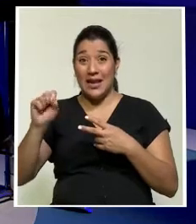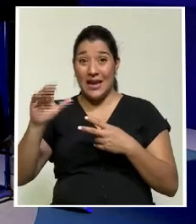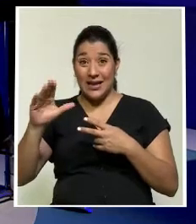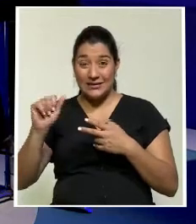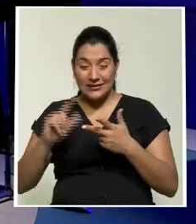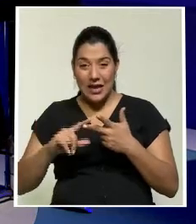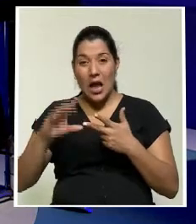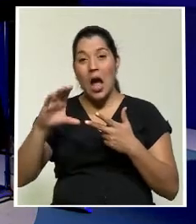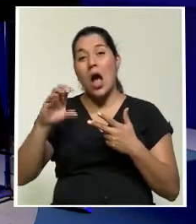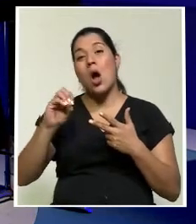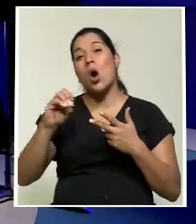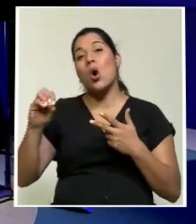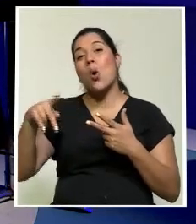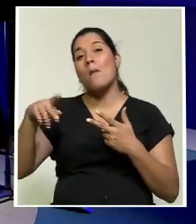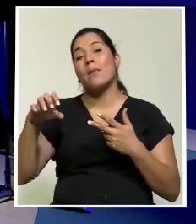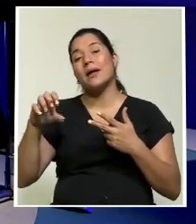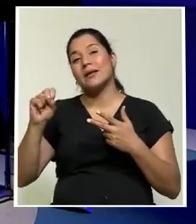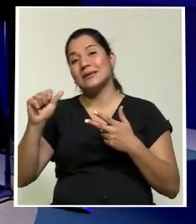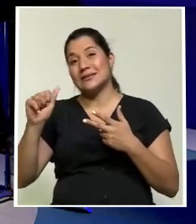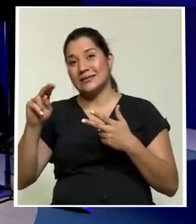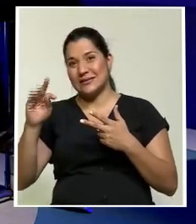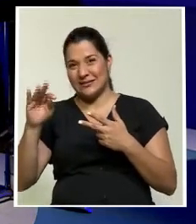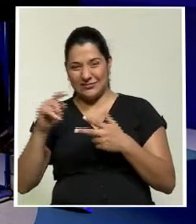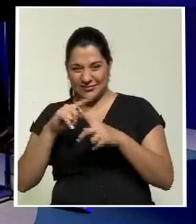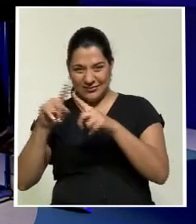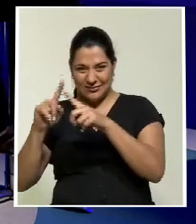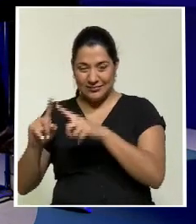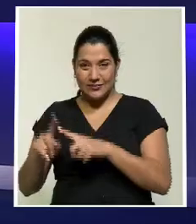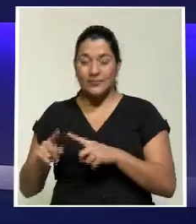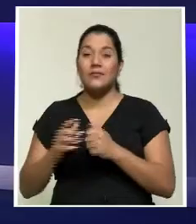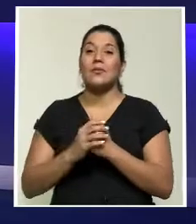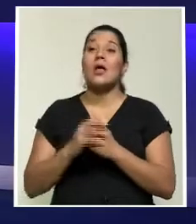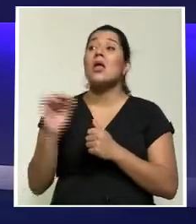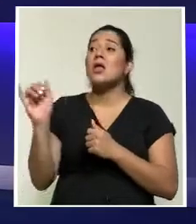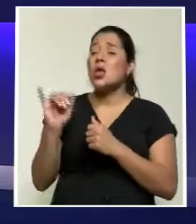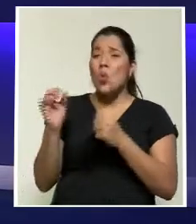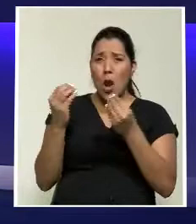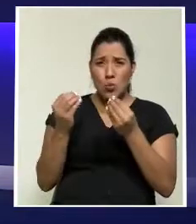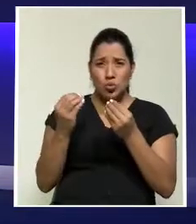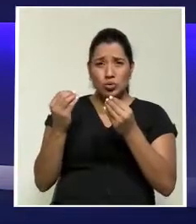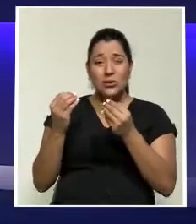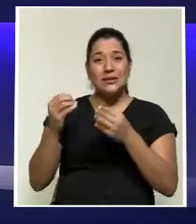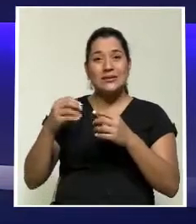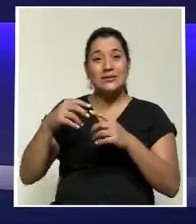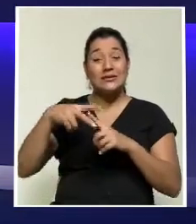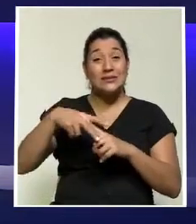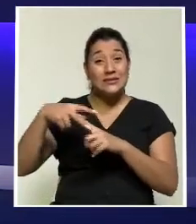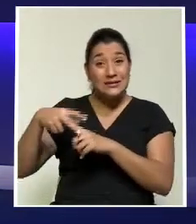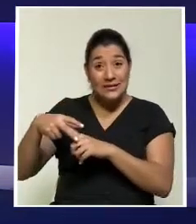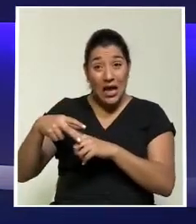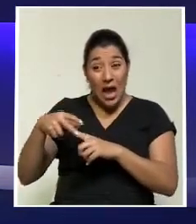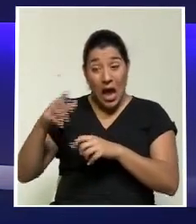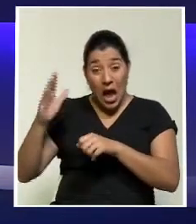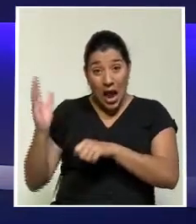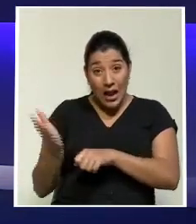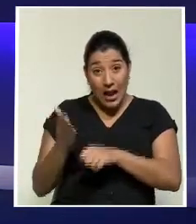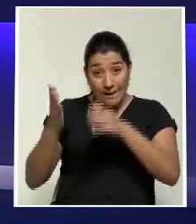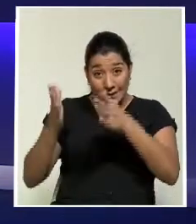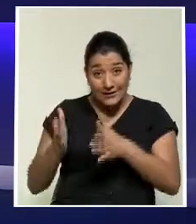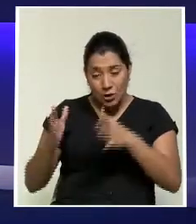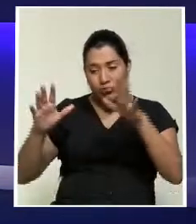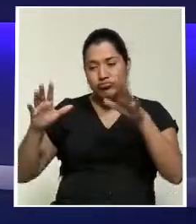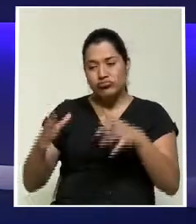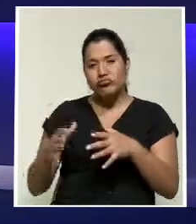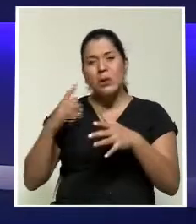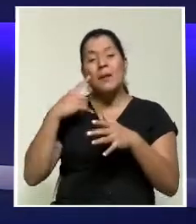Igual también muchas asociaciones de productores y productoras campesinas, ¿verdad? Se unen para poder, en algunos casos, acceder a tierra, ¿verdad?